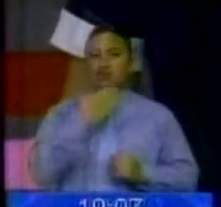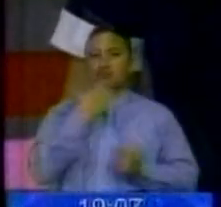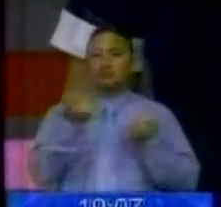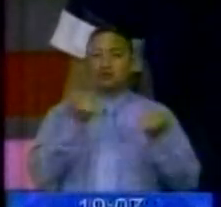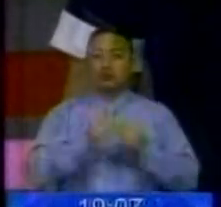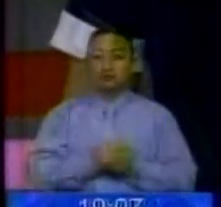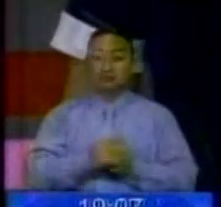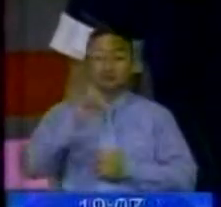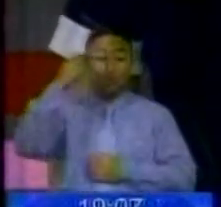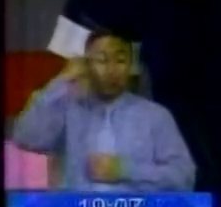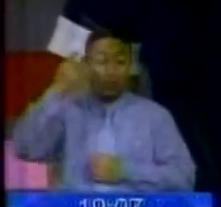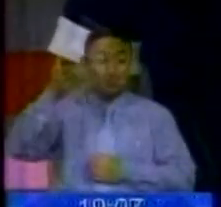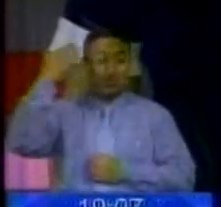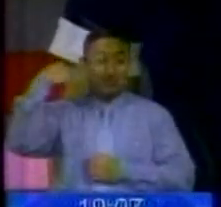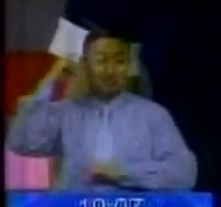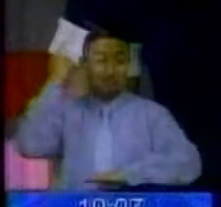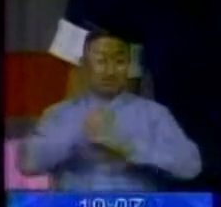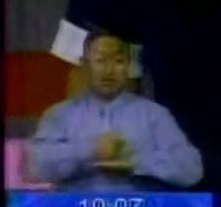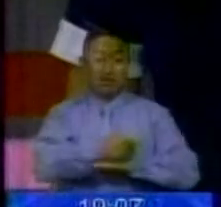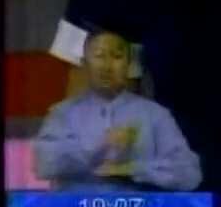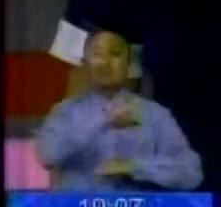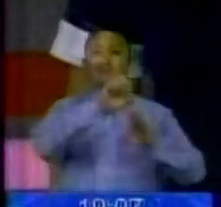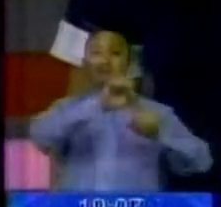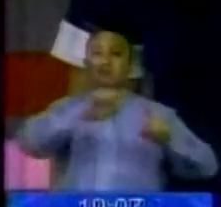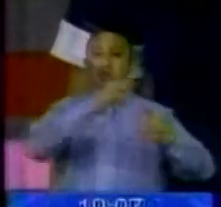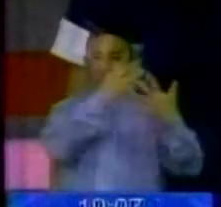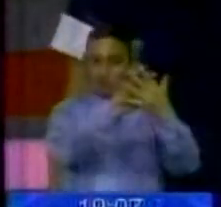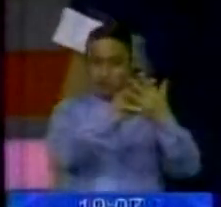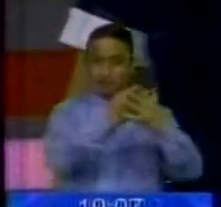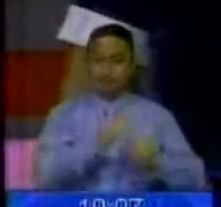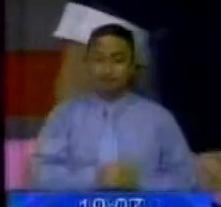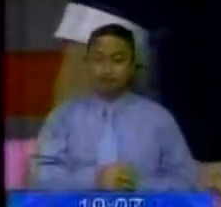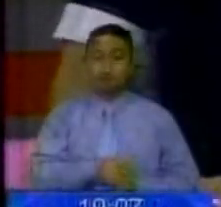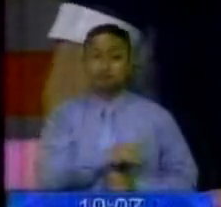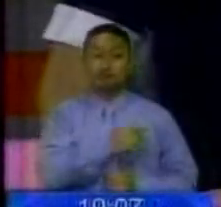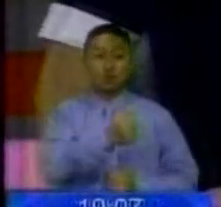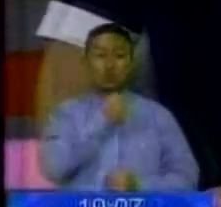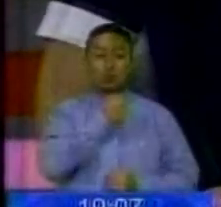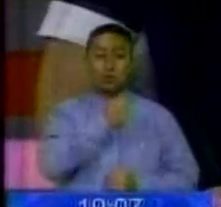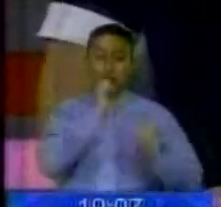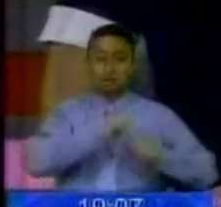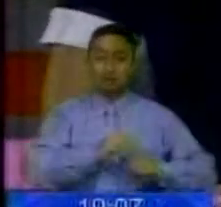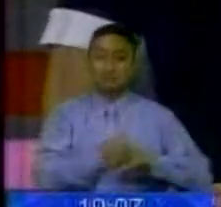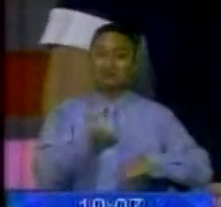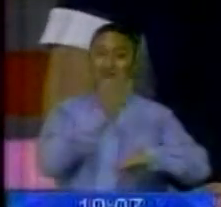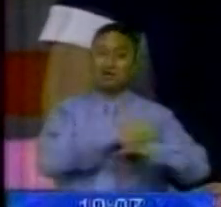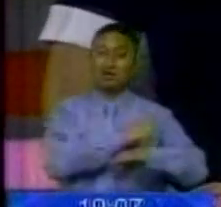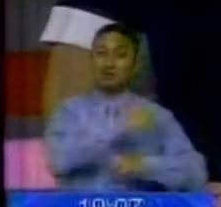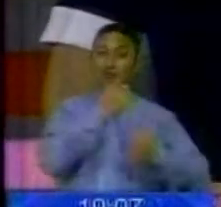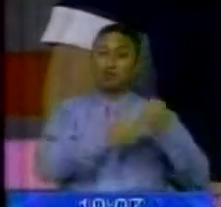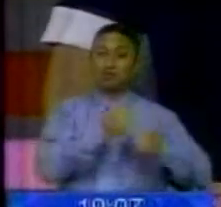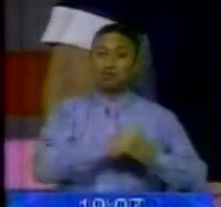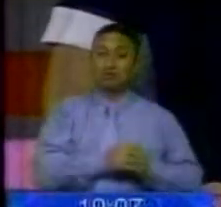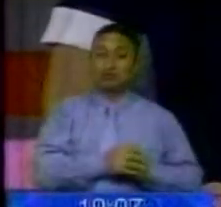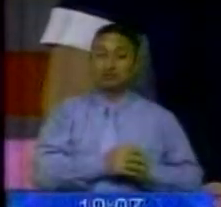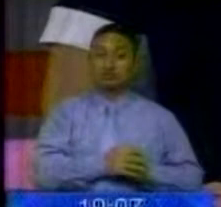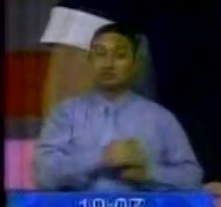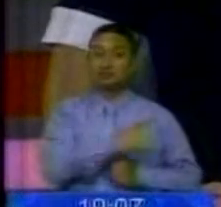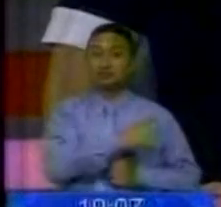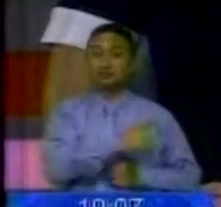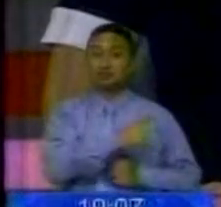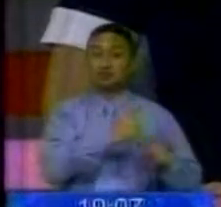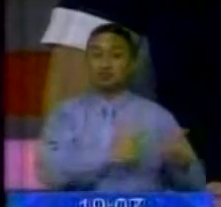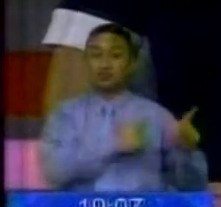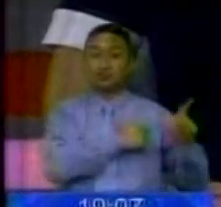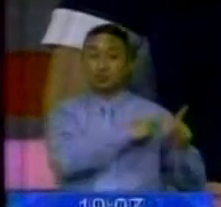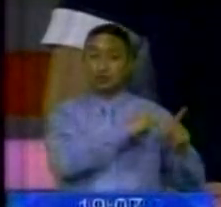gobierno nacional en el sistema penitenciario. Además, en rueda de prensa se refirió a los últimos acontecimientos de los que su entidad